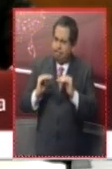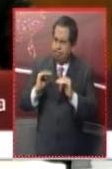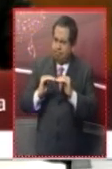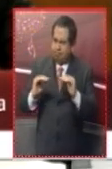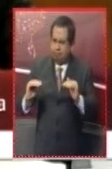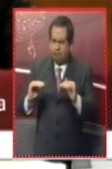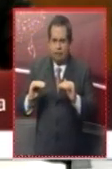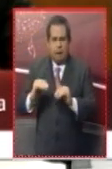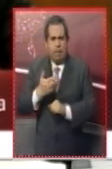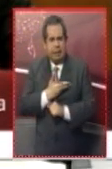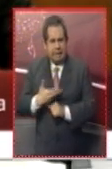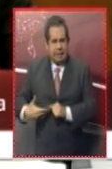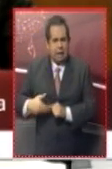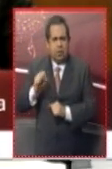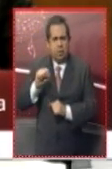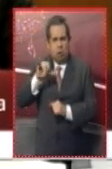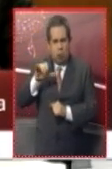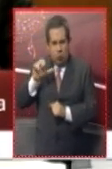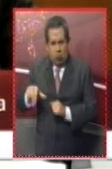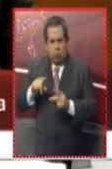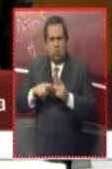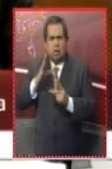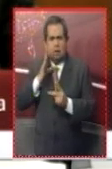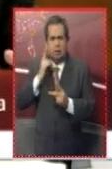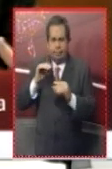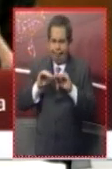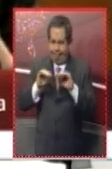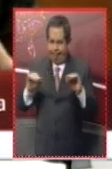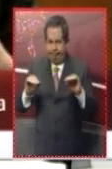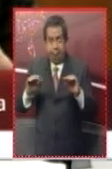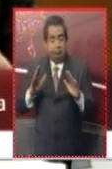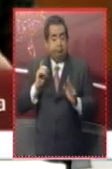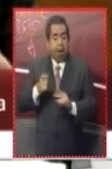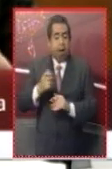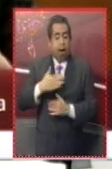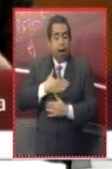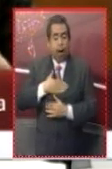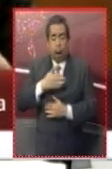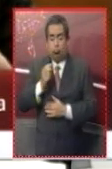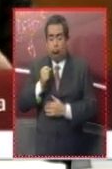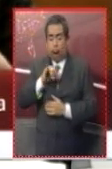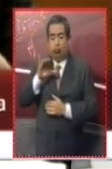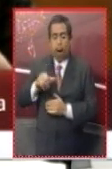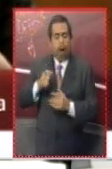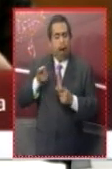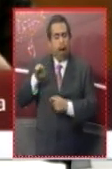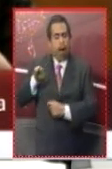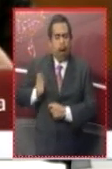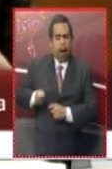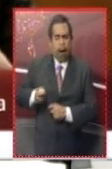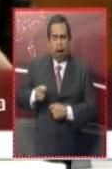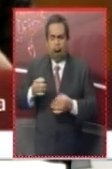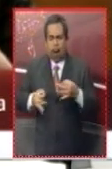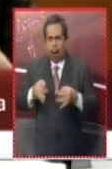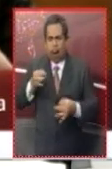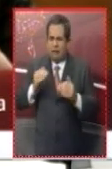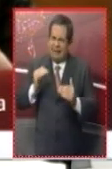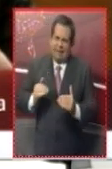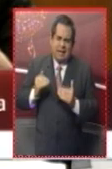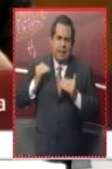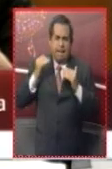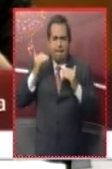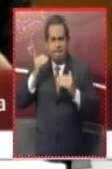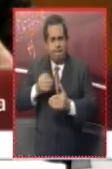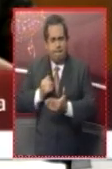los poderes para que cuando la Corte asume esa posición de Suprema Corte, de Poder Judicial de la